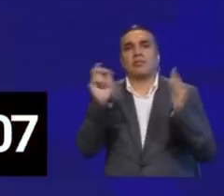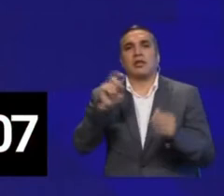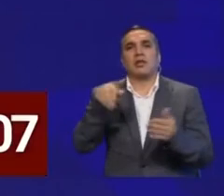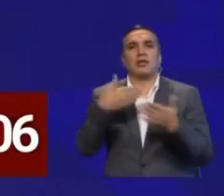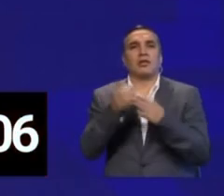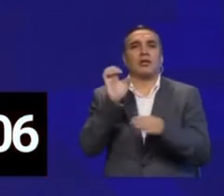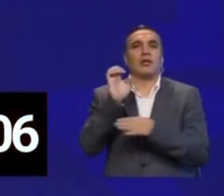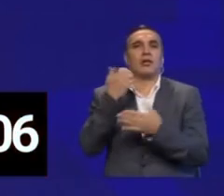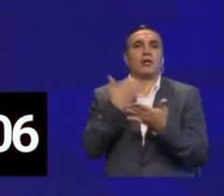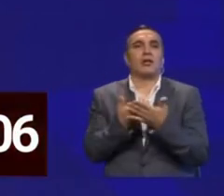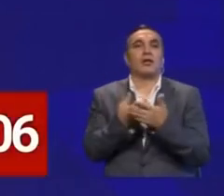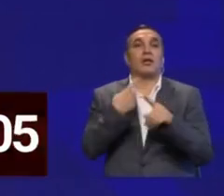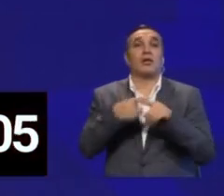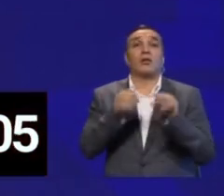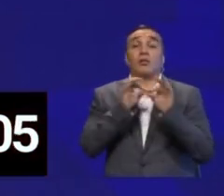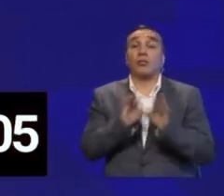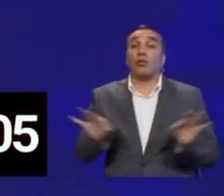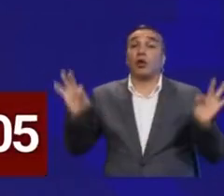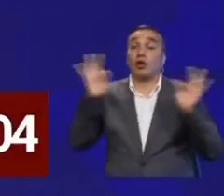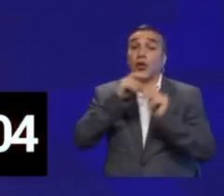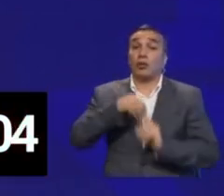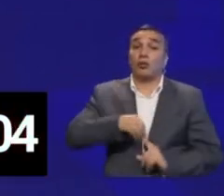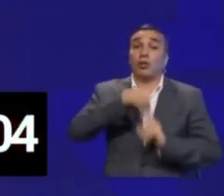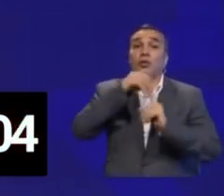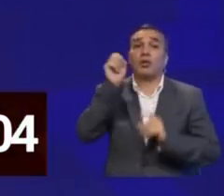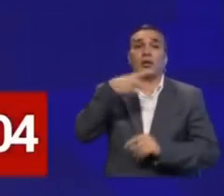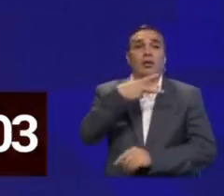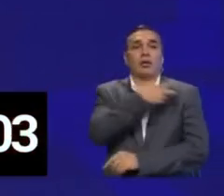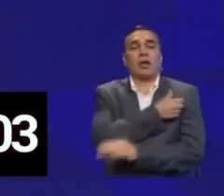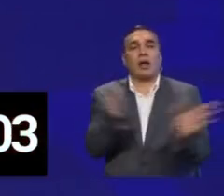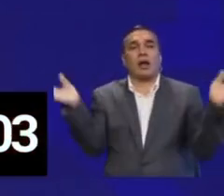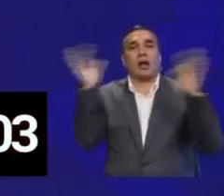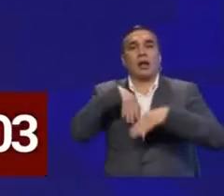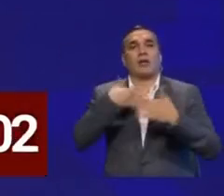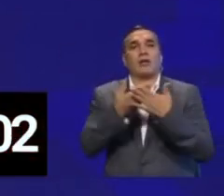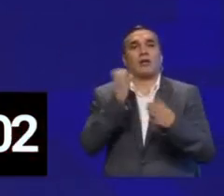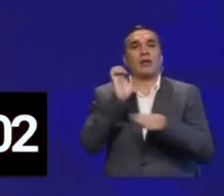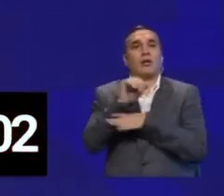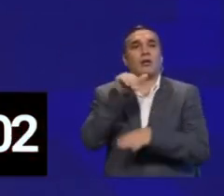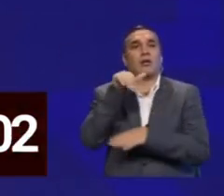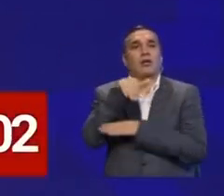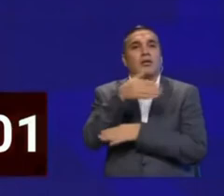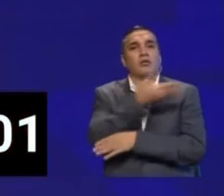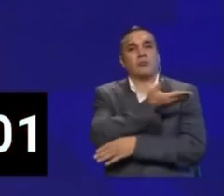la economía, pero la prioridad uno debe ser vacuna gratuita para los ecuatorianos.